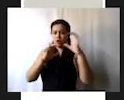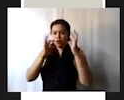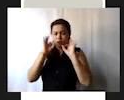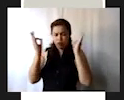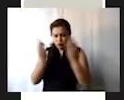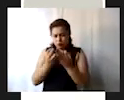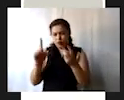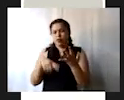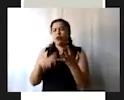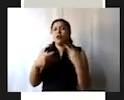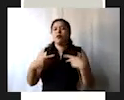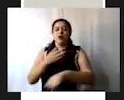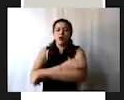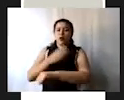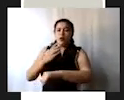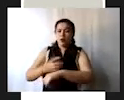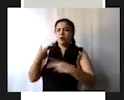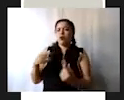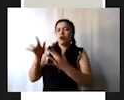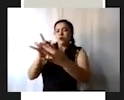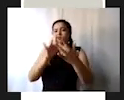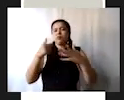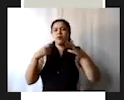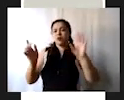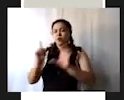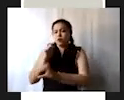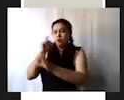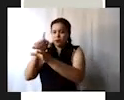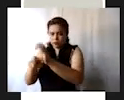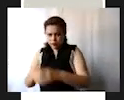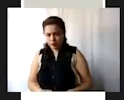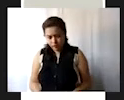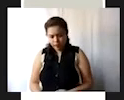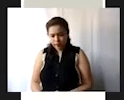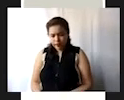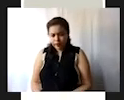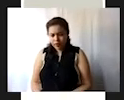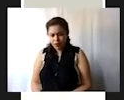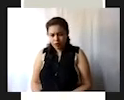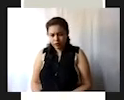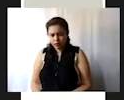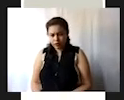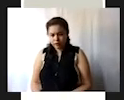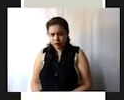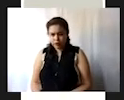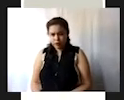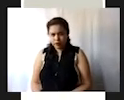es con mis colaboradores o en las redes de las que soy parte. Entonces, sí, les pido